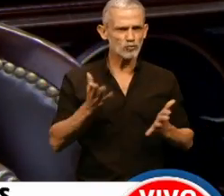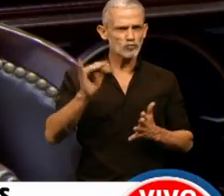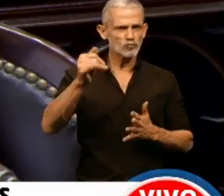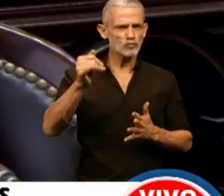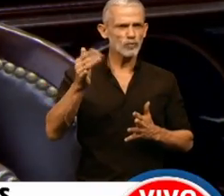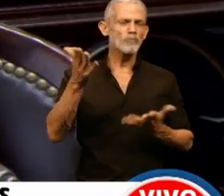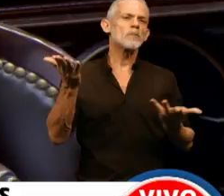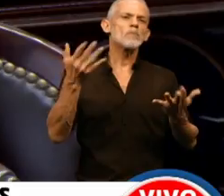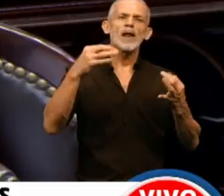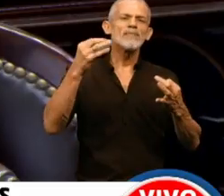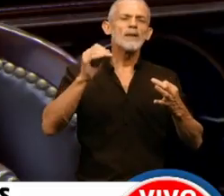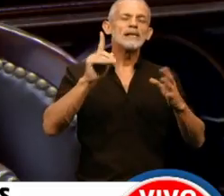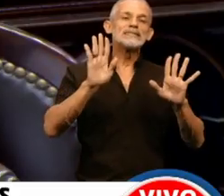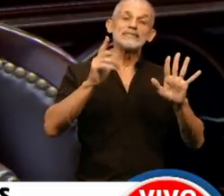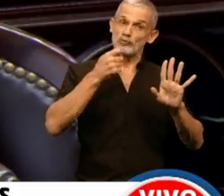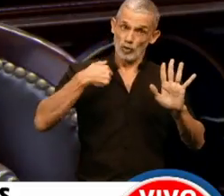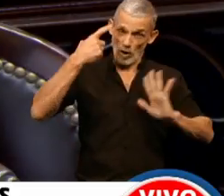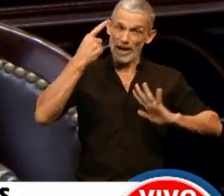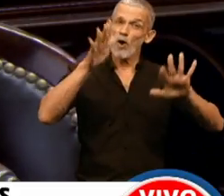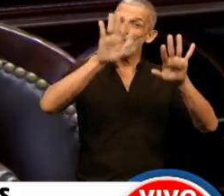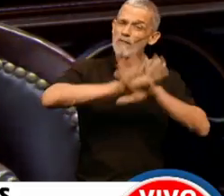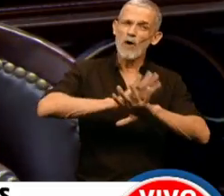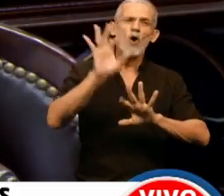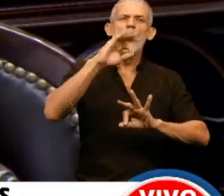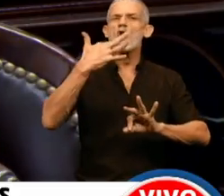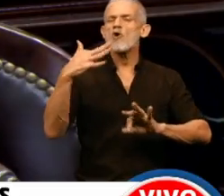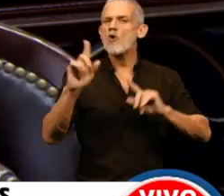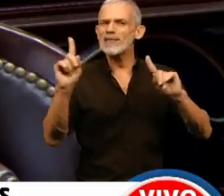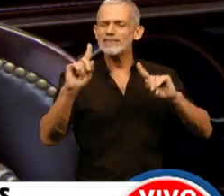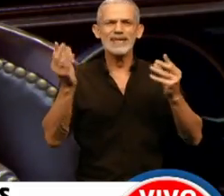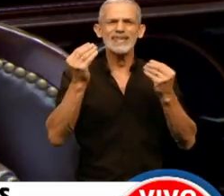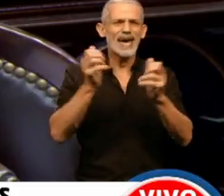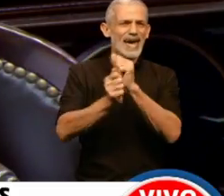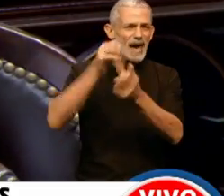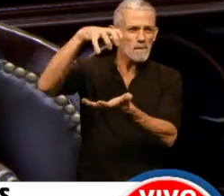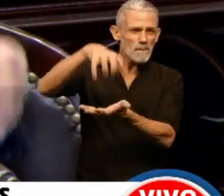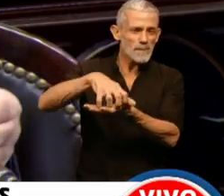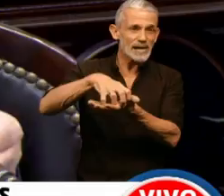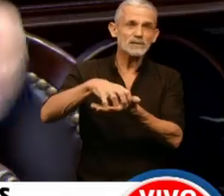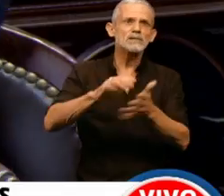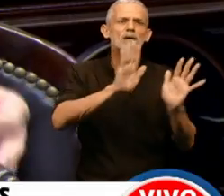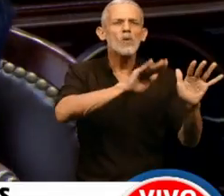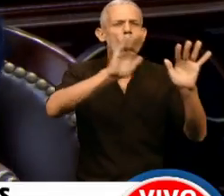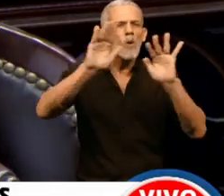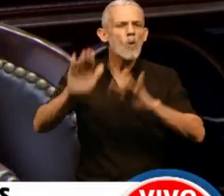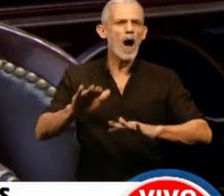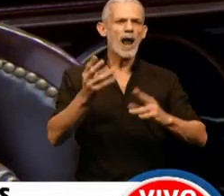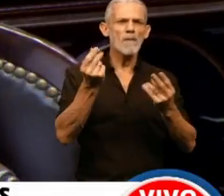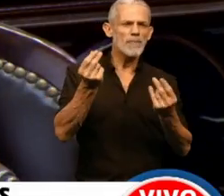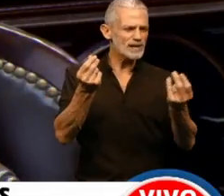o se trata de un error involuntario o no comprendieron que las empresas reciben exactamente el mismo